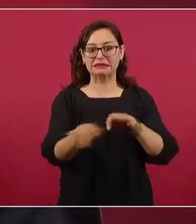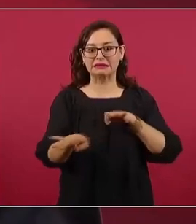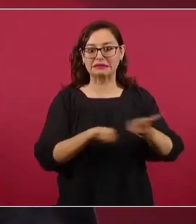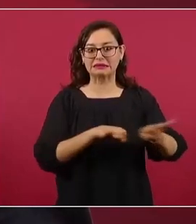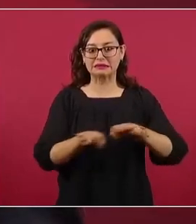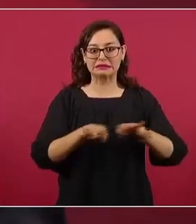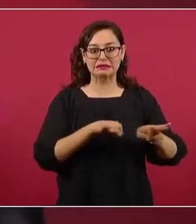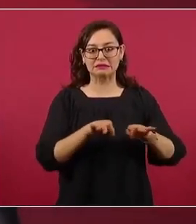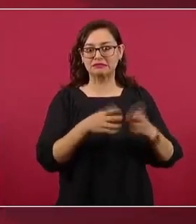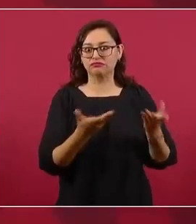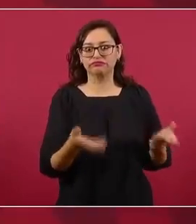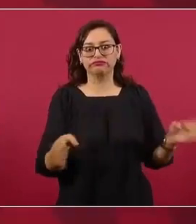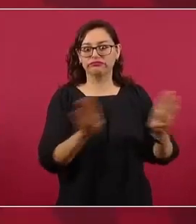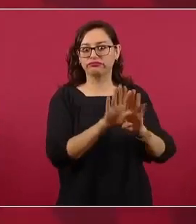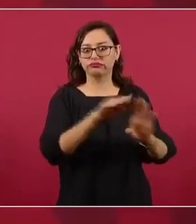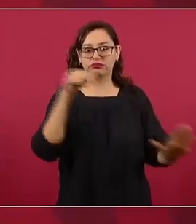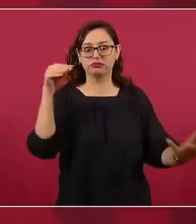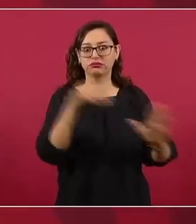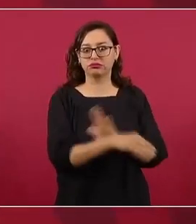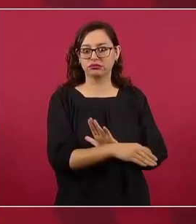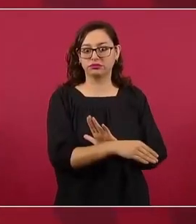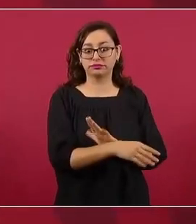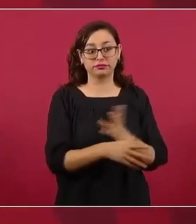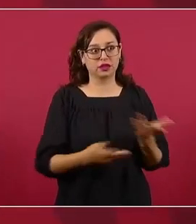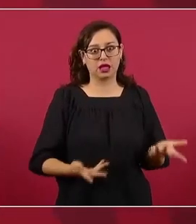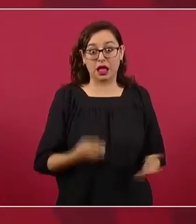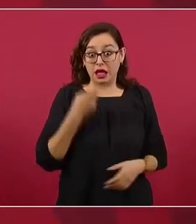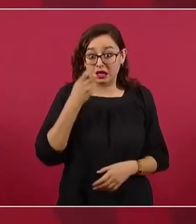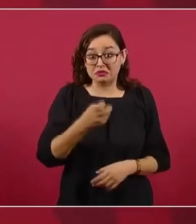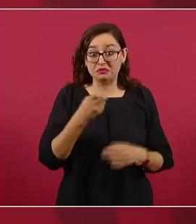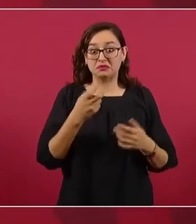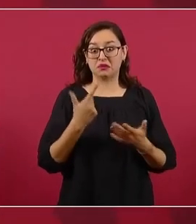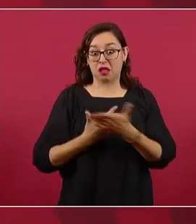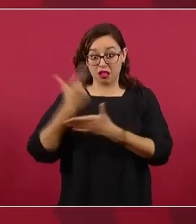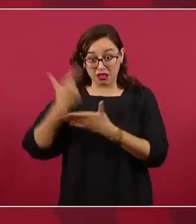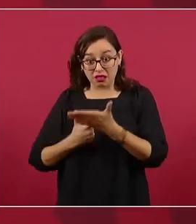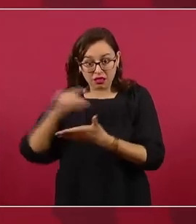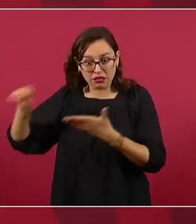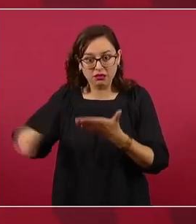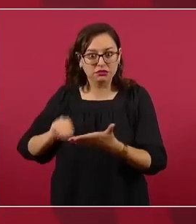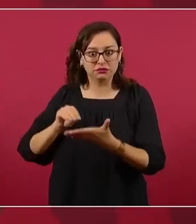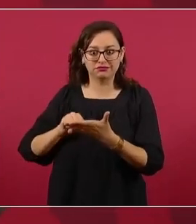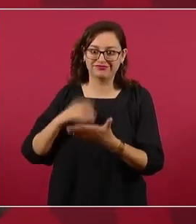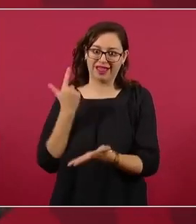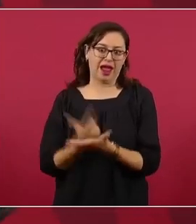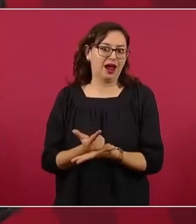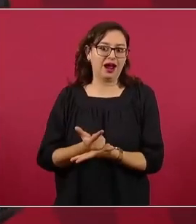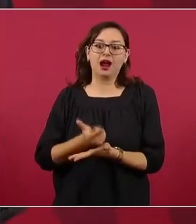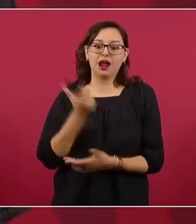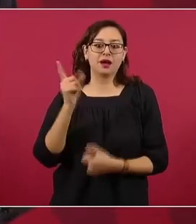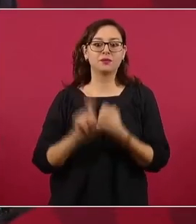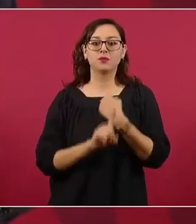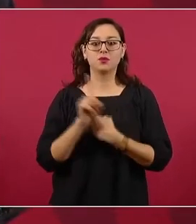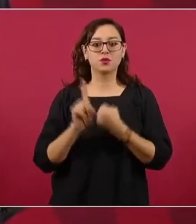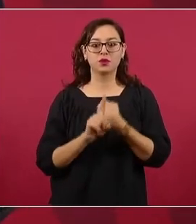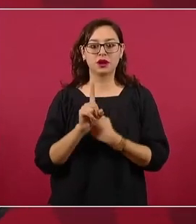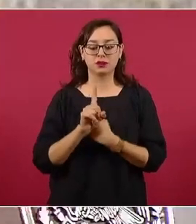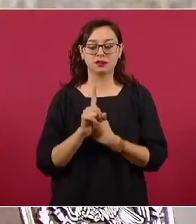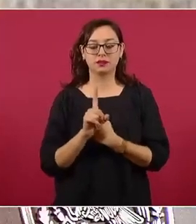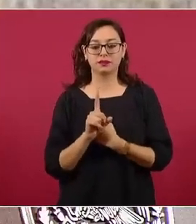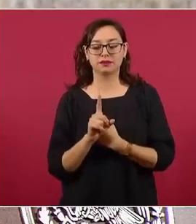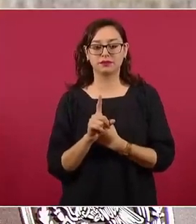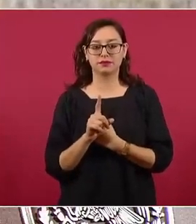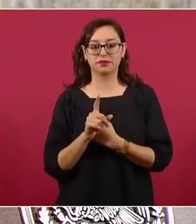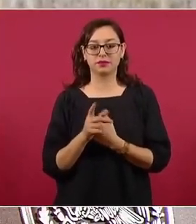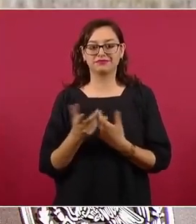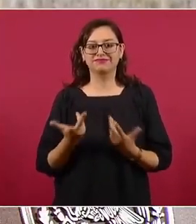¿no? Esa es una forma de analizar el asunto. Pero hay otras formas. Hay